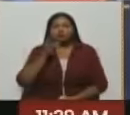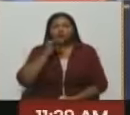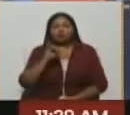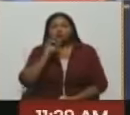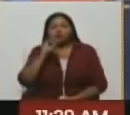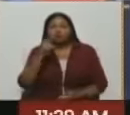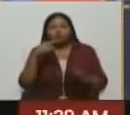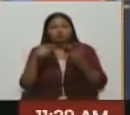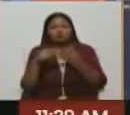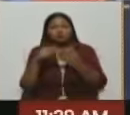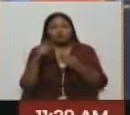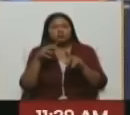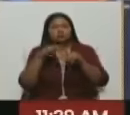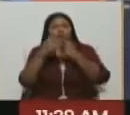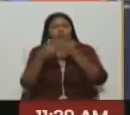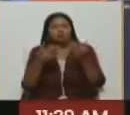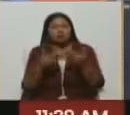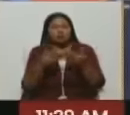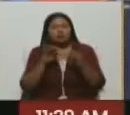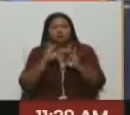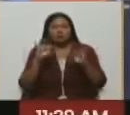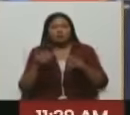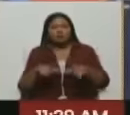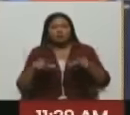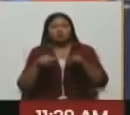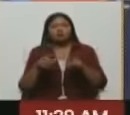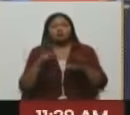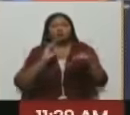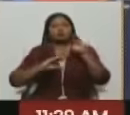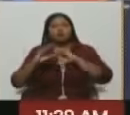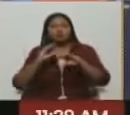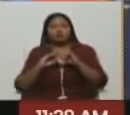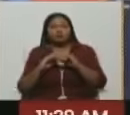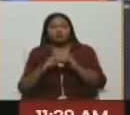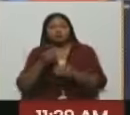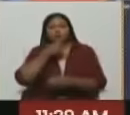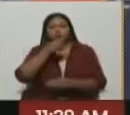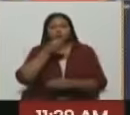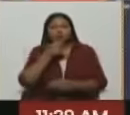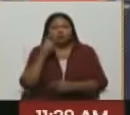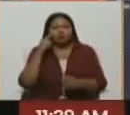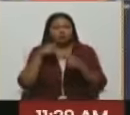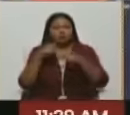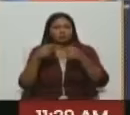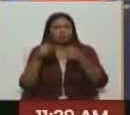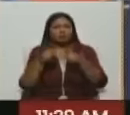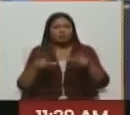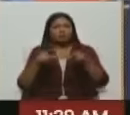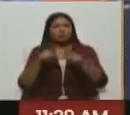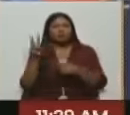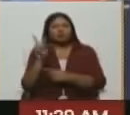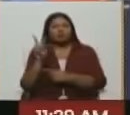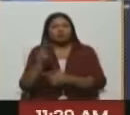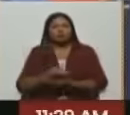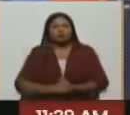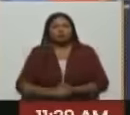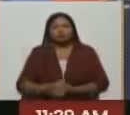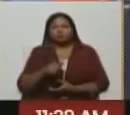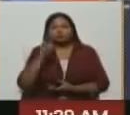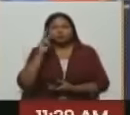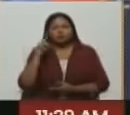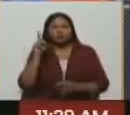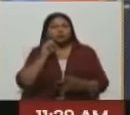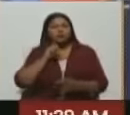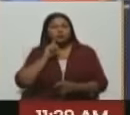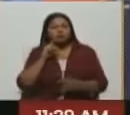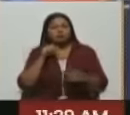esa irregularidad de sus colegas dueños de medios de comunicación y de periodistas que están fuera de Venezuela. Y que ustedes saben que es mentira lo que